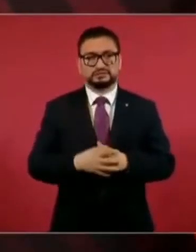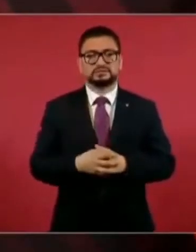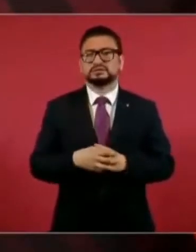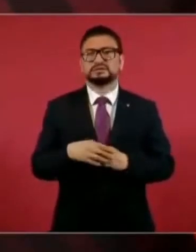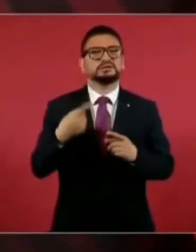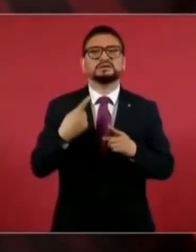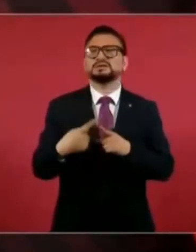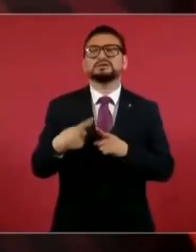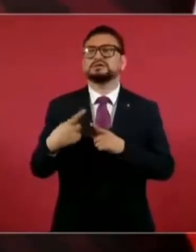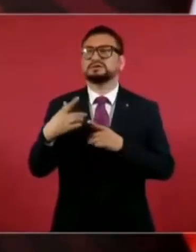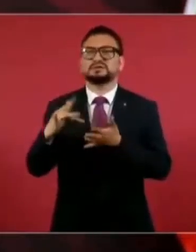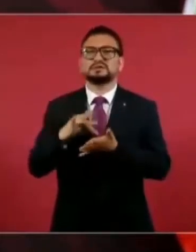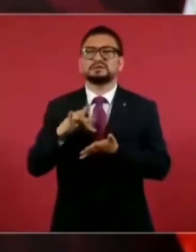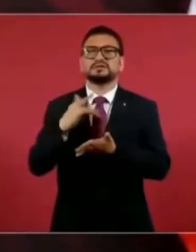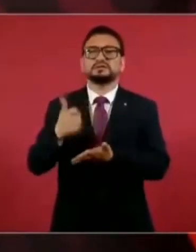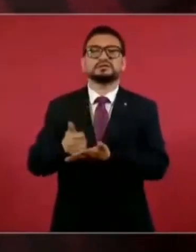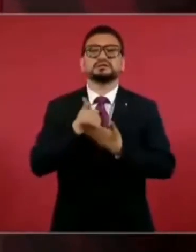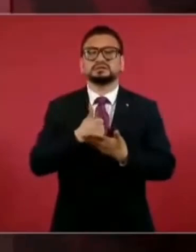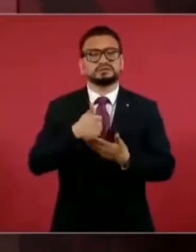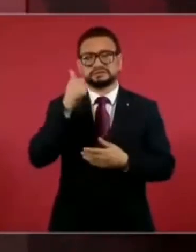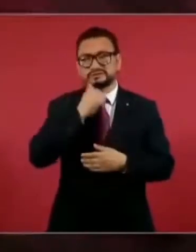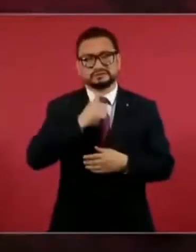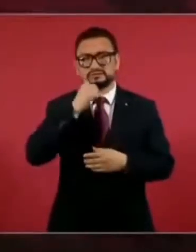¿quiénes me sacaron adelante